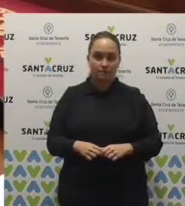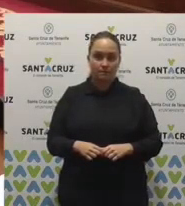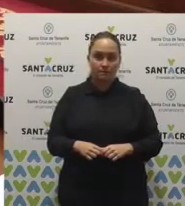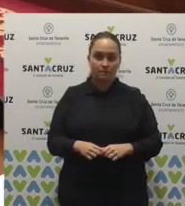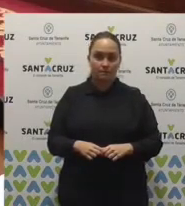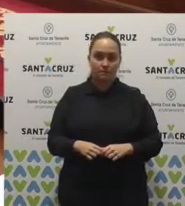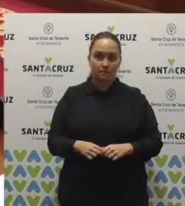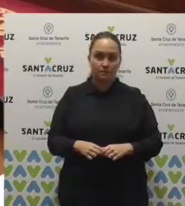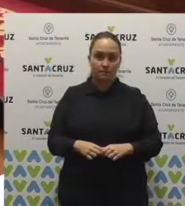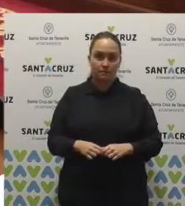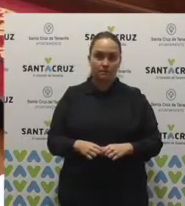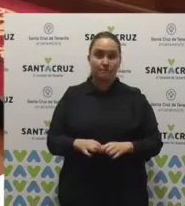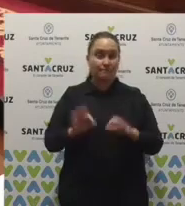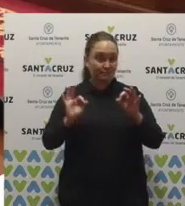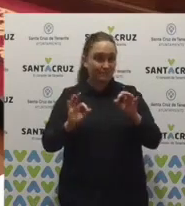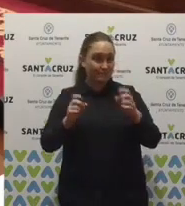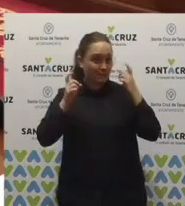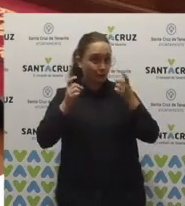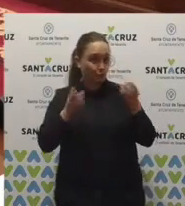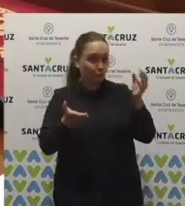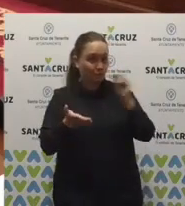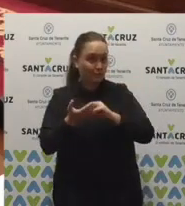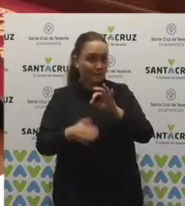mediante el ife vuelva a intentarlo